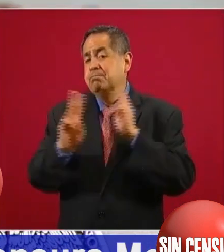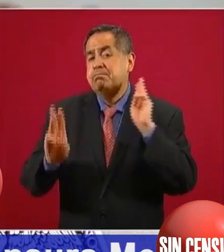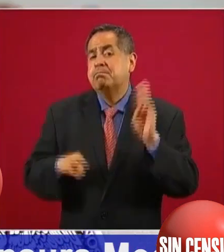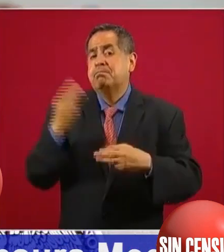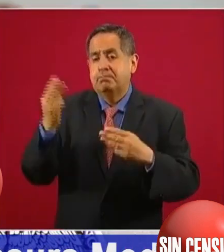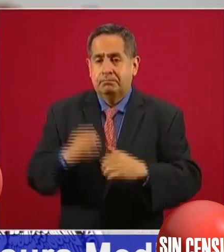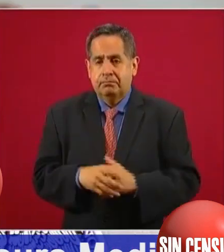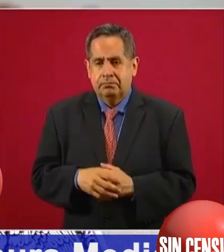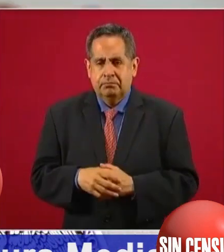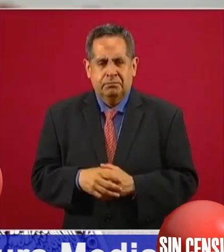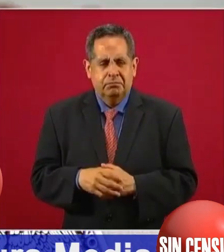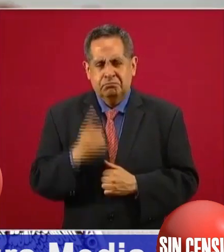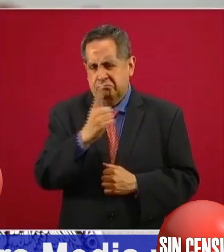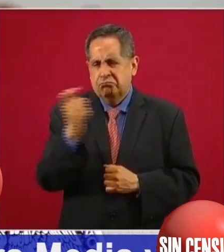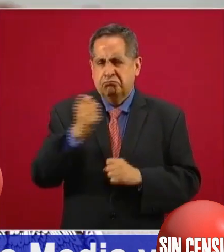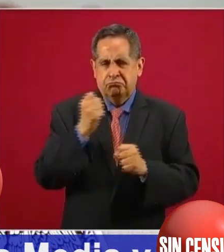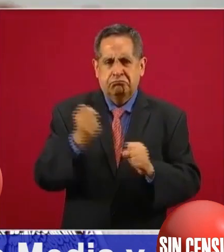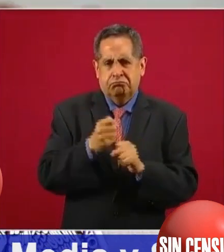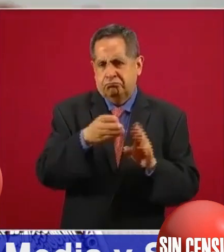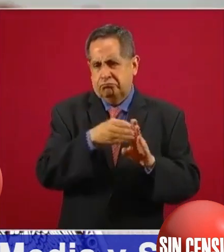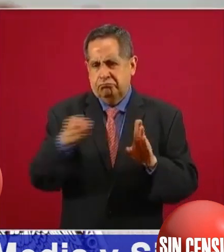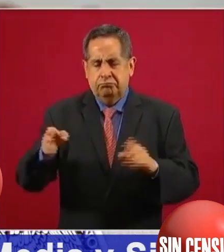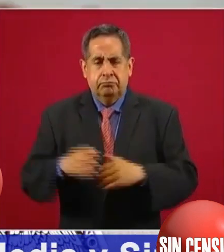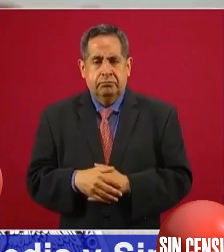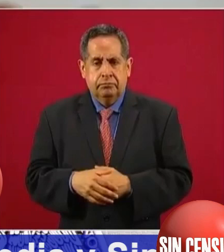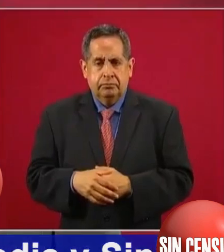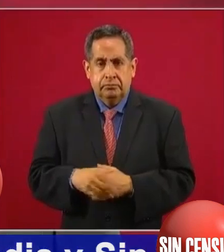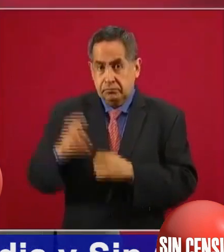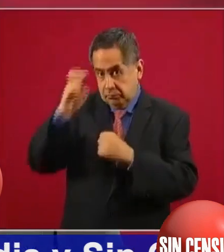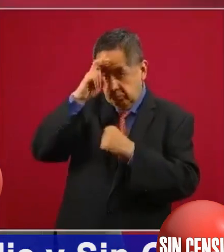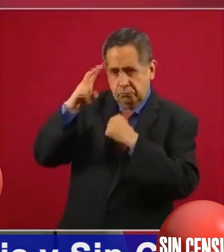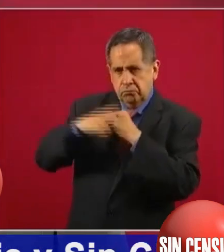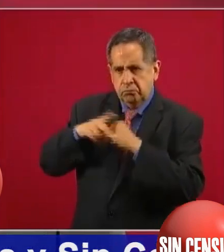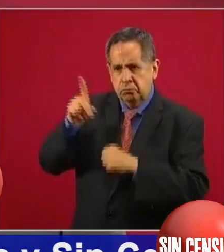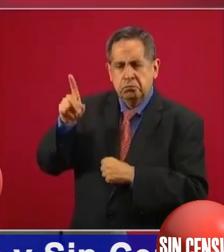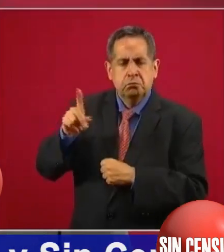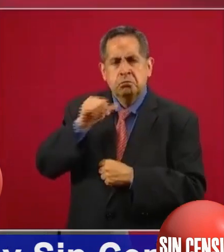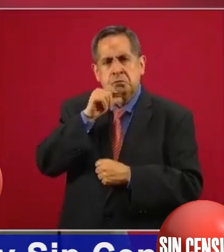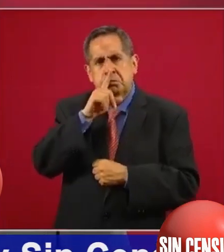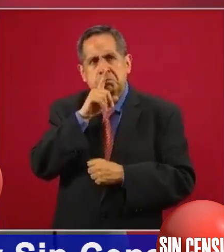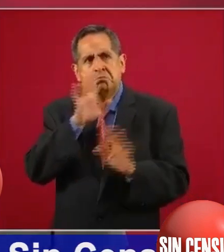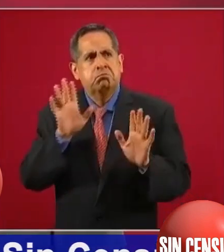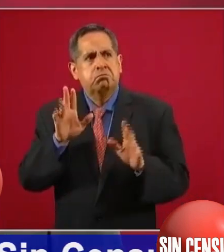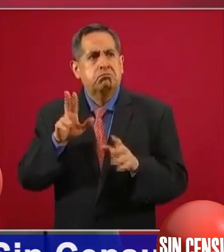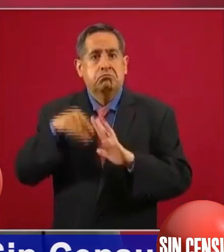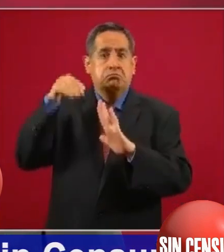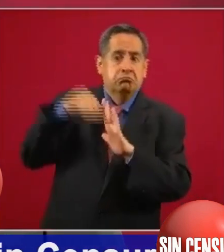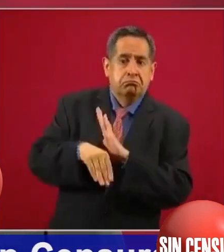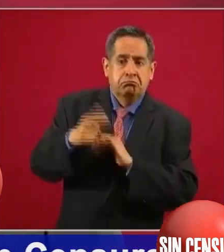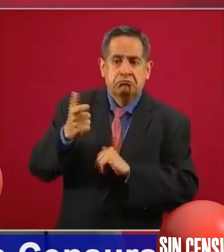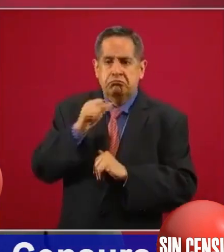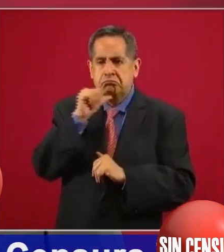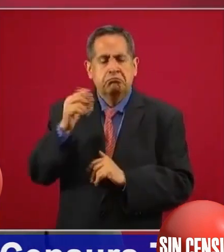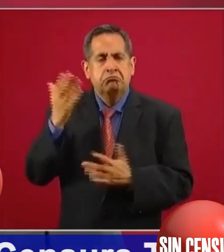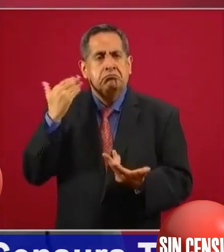en un siglo. En Europa no se veía una caída de la economía